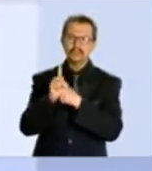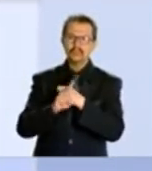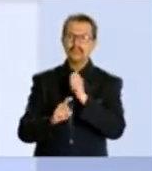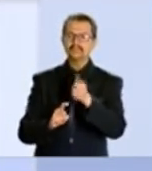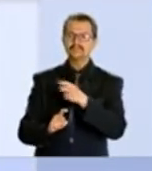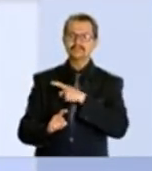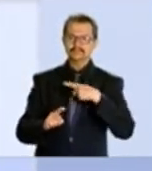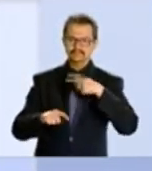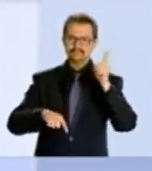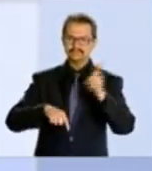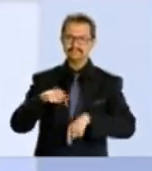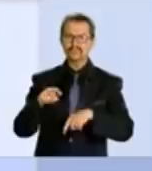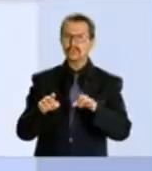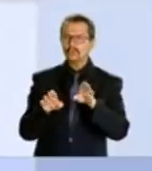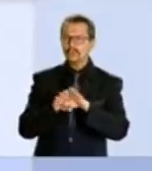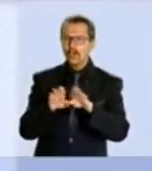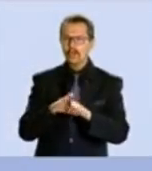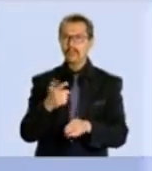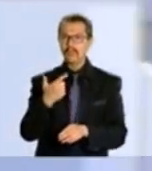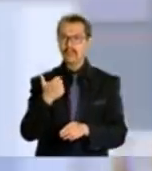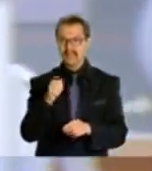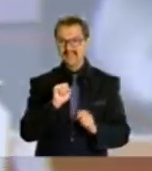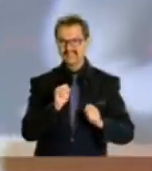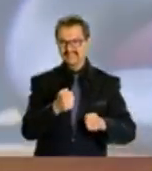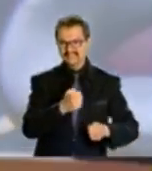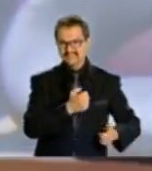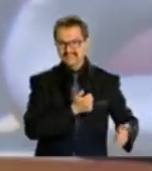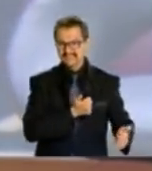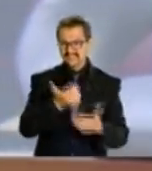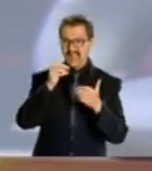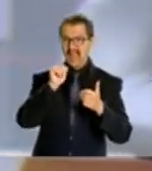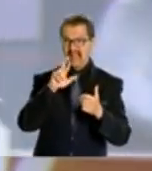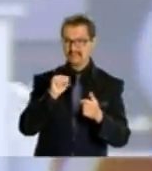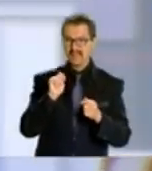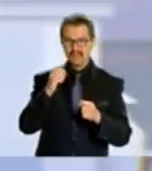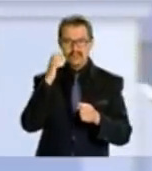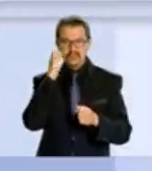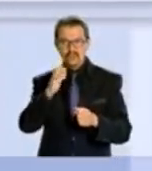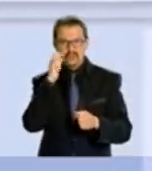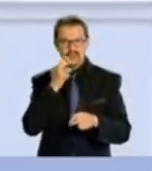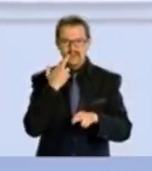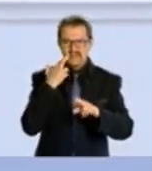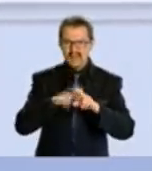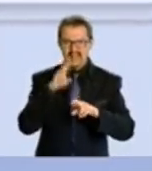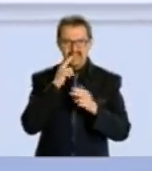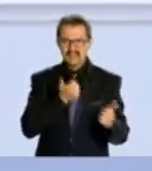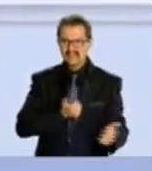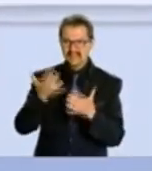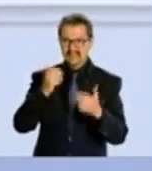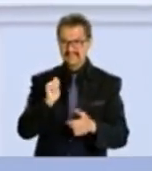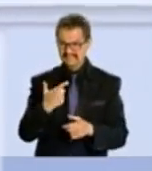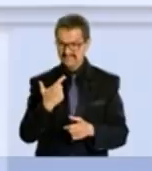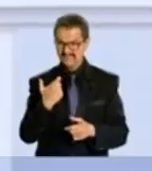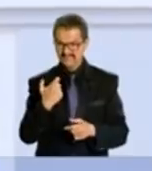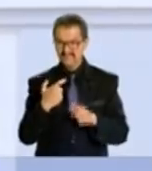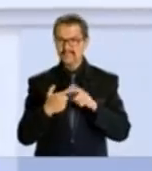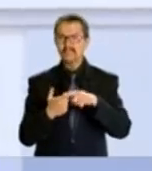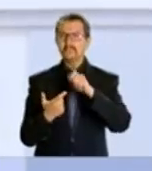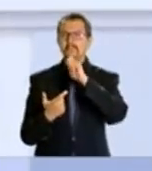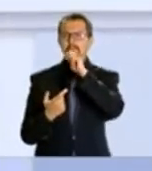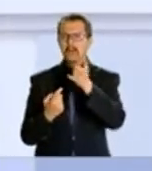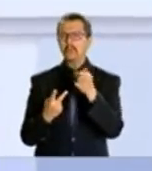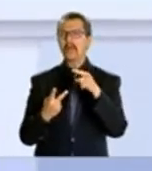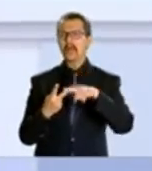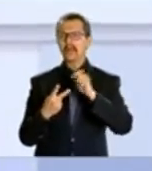que llegan a manos de los delincuentes y parte el problema tiene que ver con impunidad ya que hay una historia en donde podemos escuchar